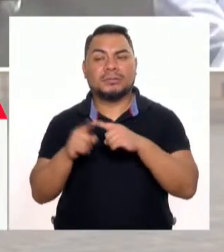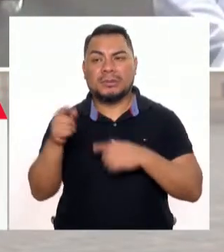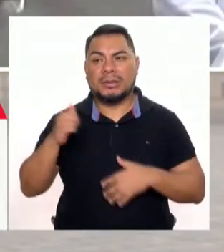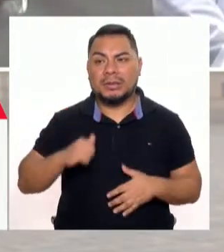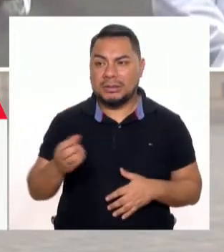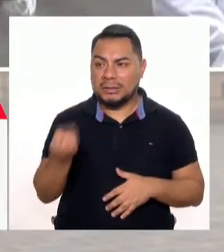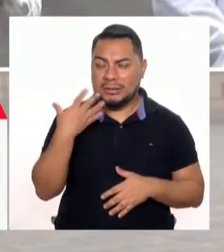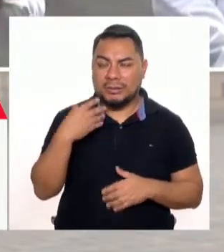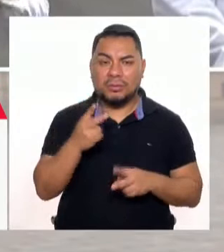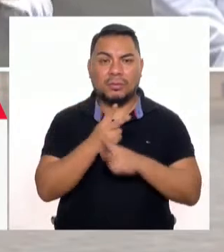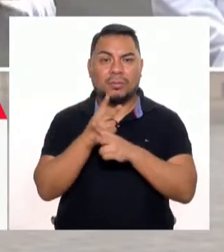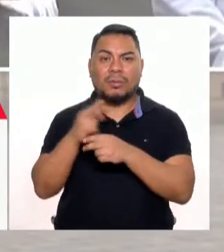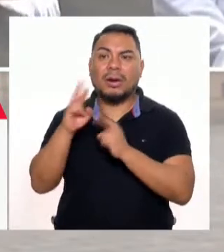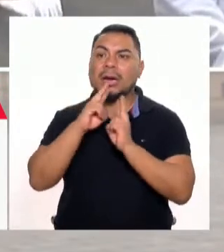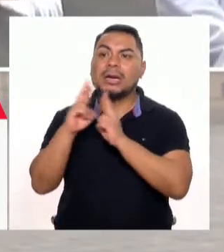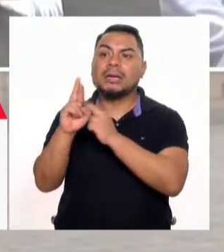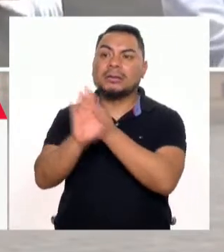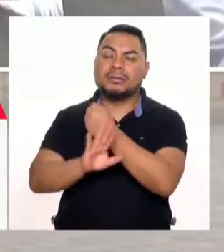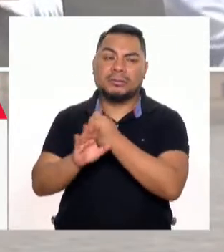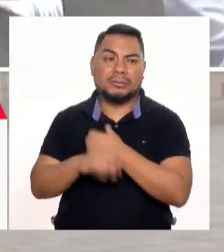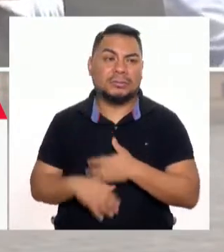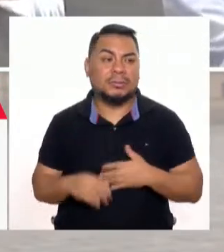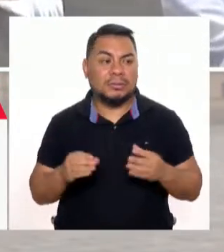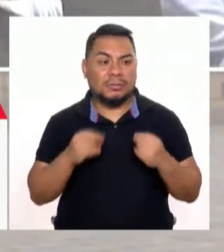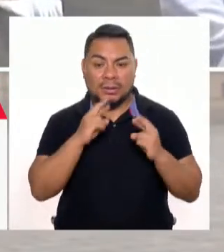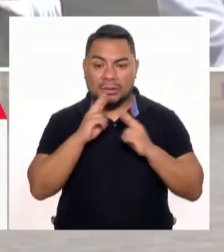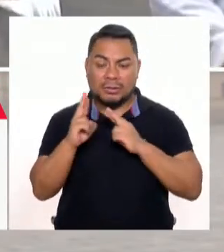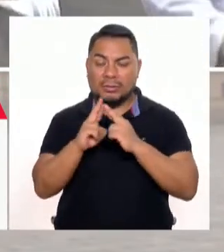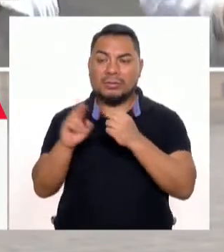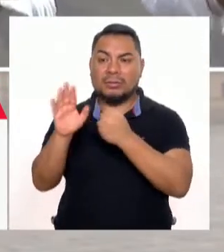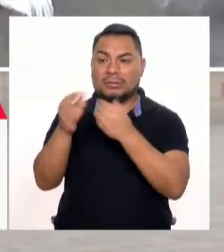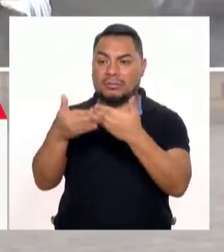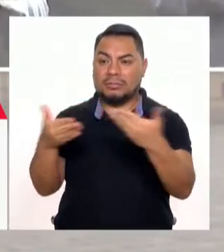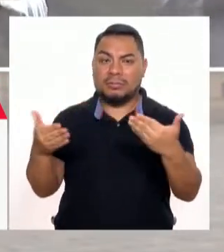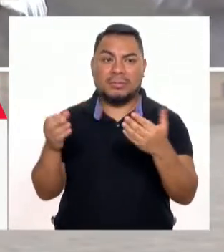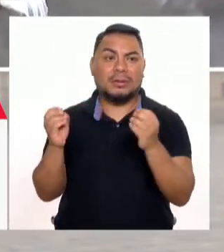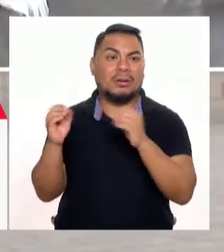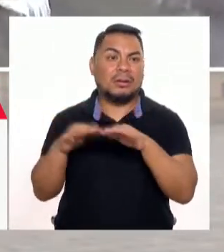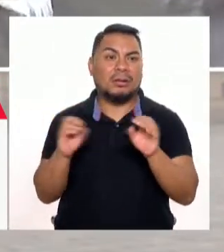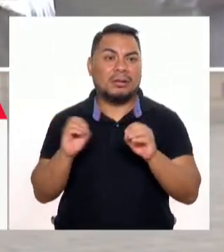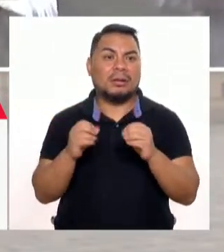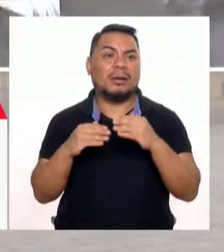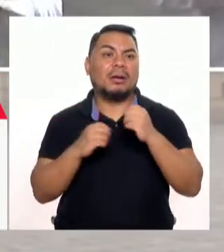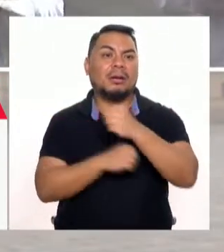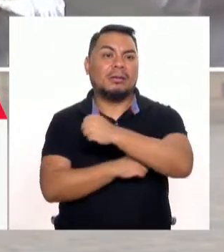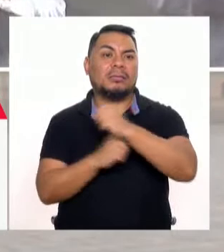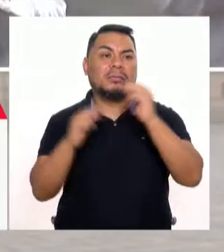alcalde porque si no cuidamos la defensas ribereñas se nos cae el puente